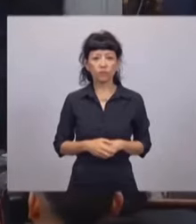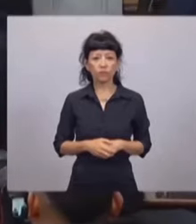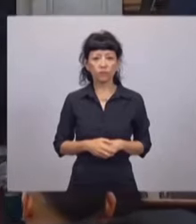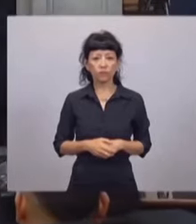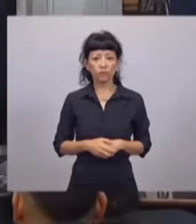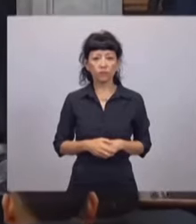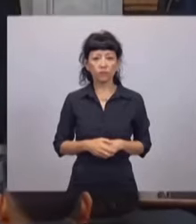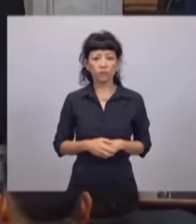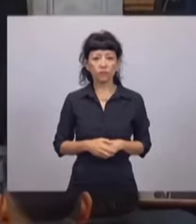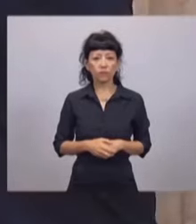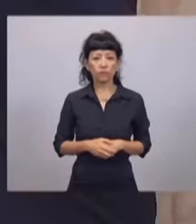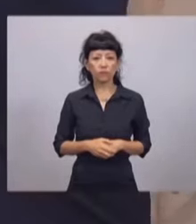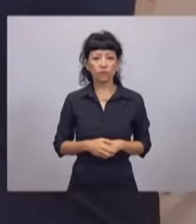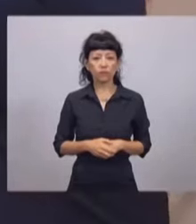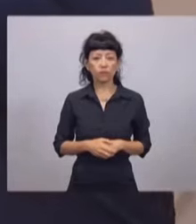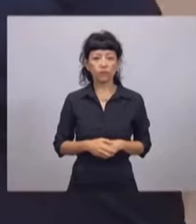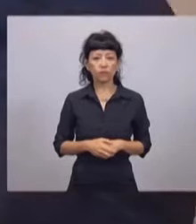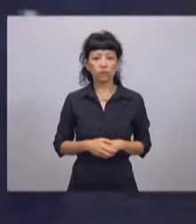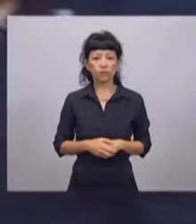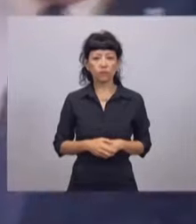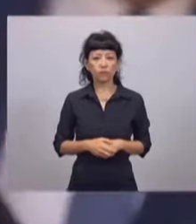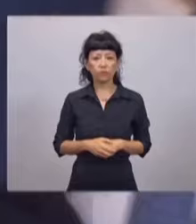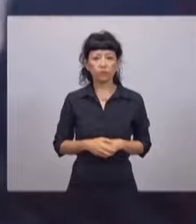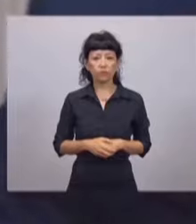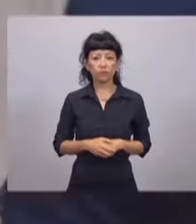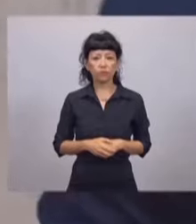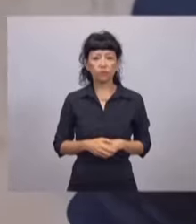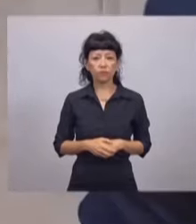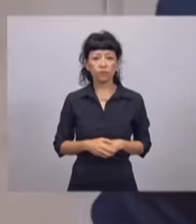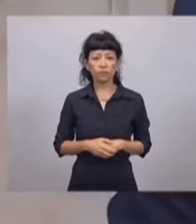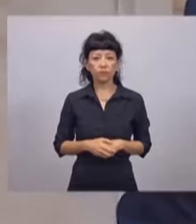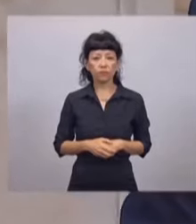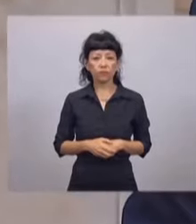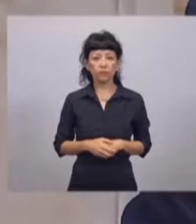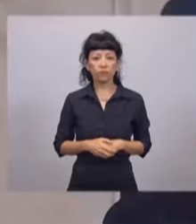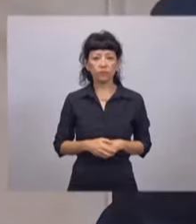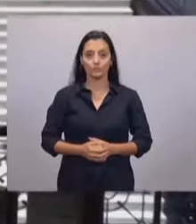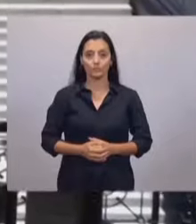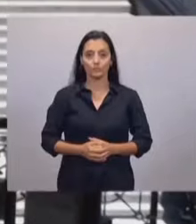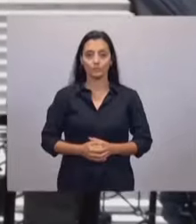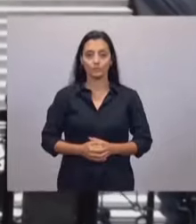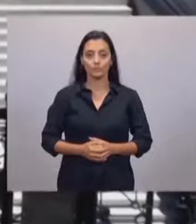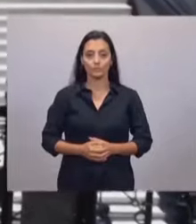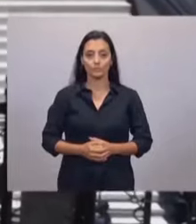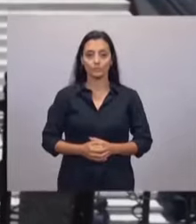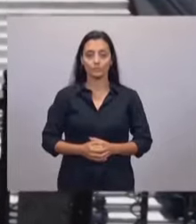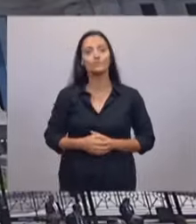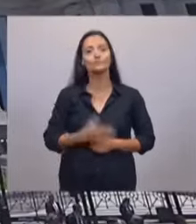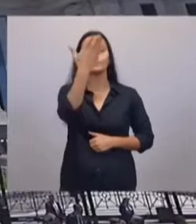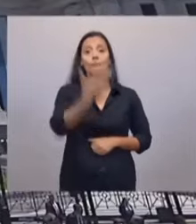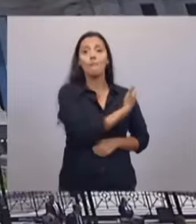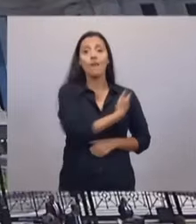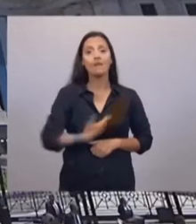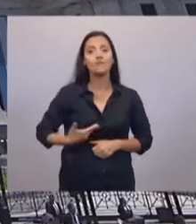laboral y política se ha desempeñado como diputado nacional desde el año 2021 a 2025, economista y profesor